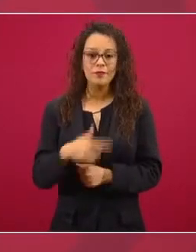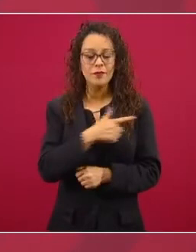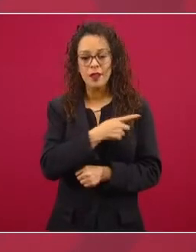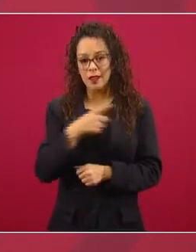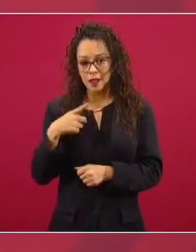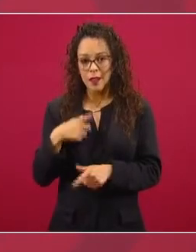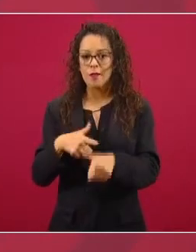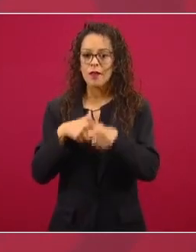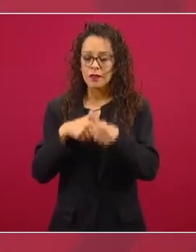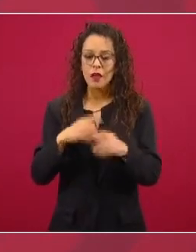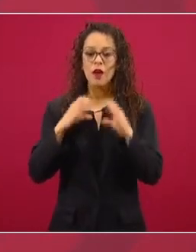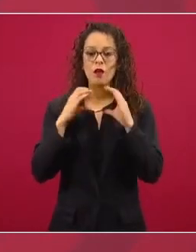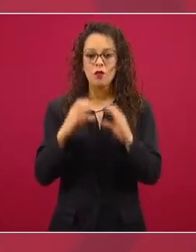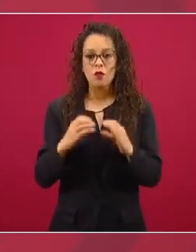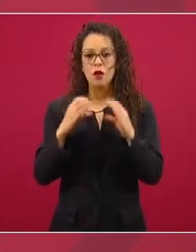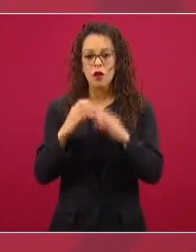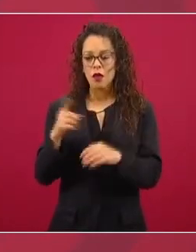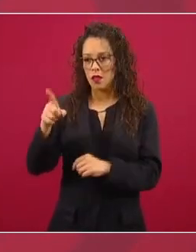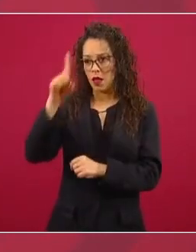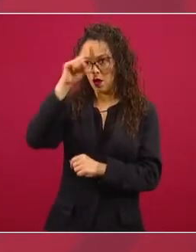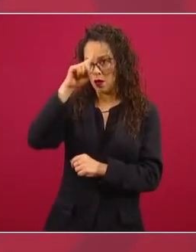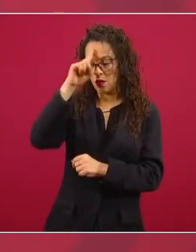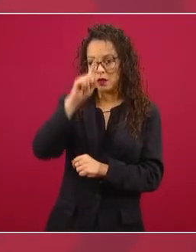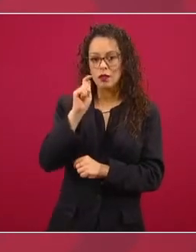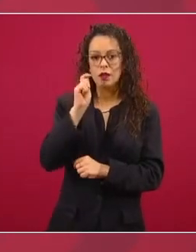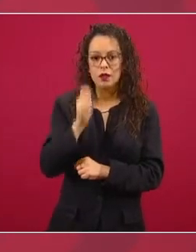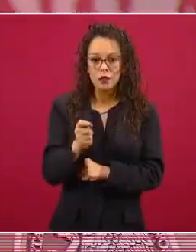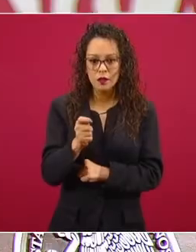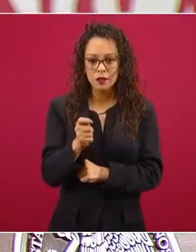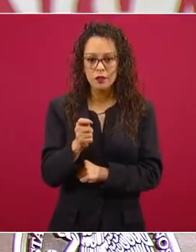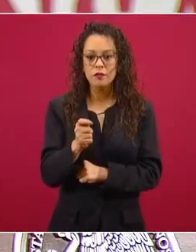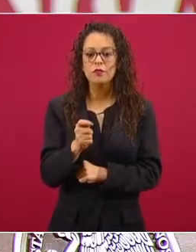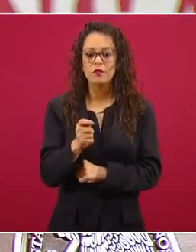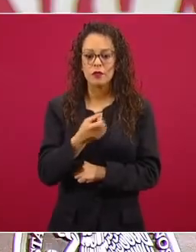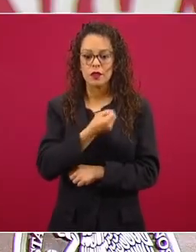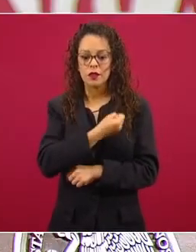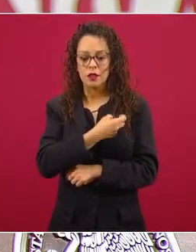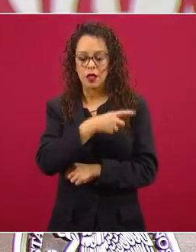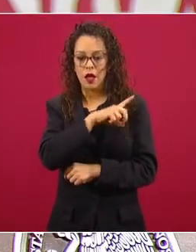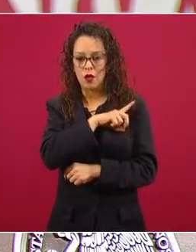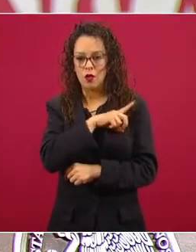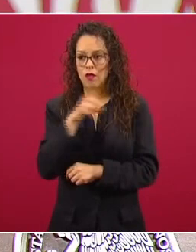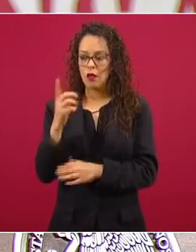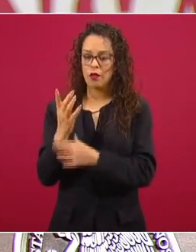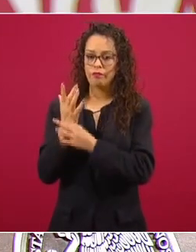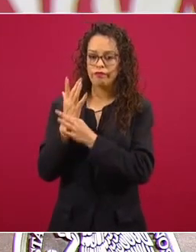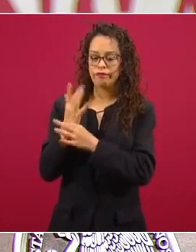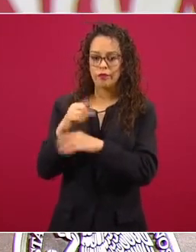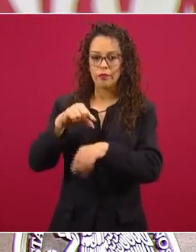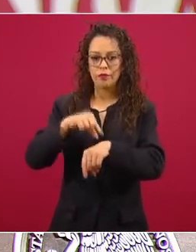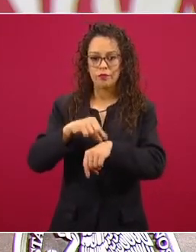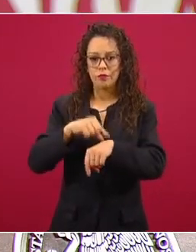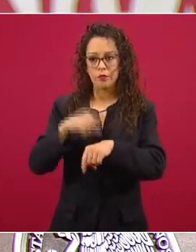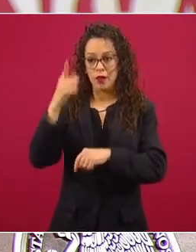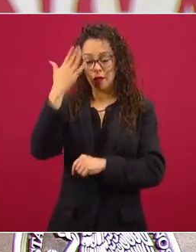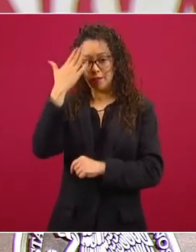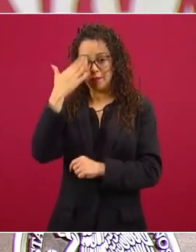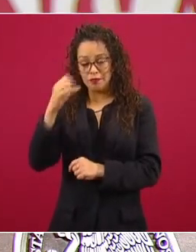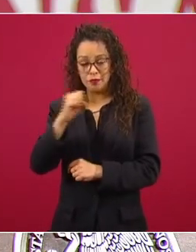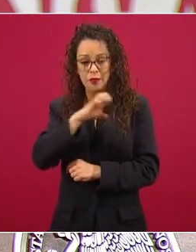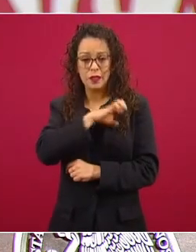que se recomiendan desde salud, los médicos, los